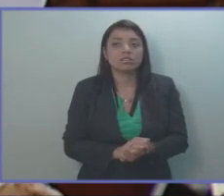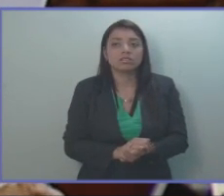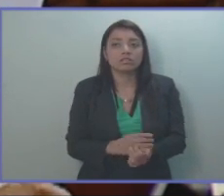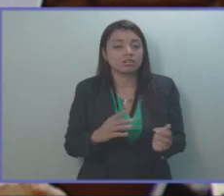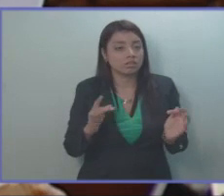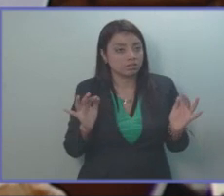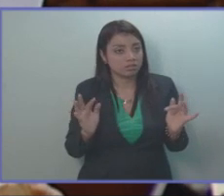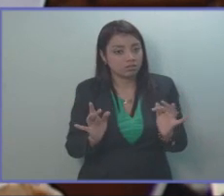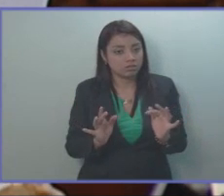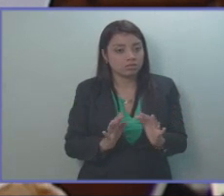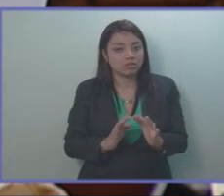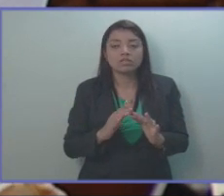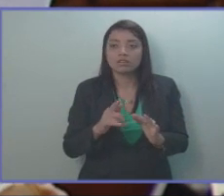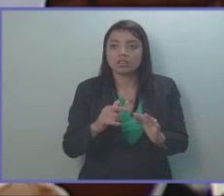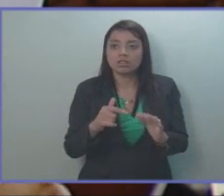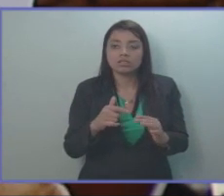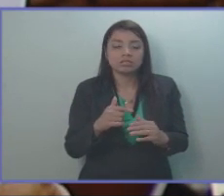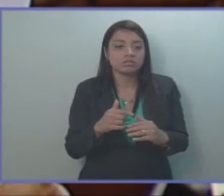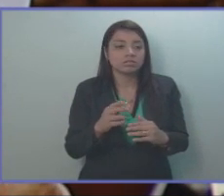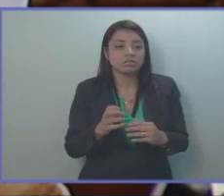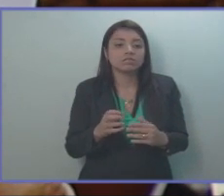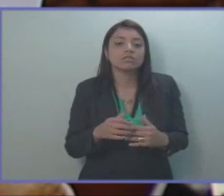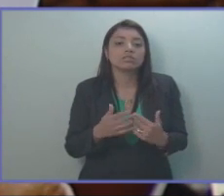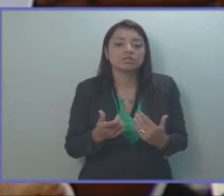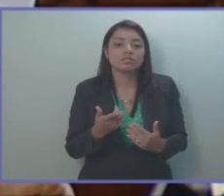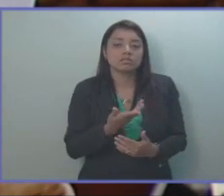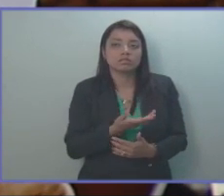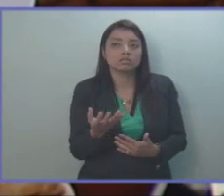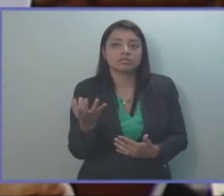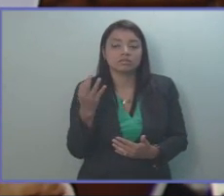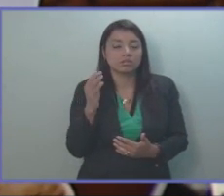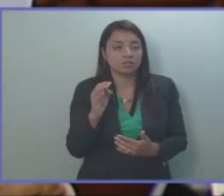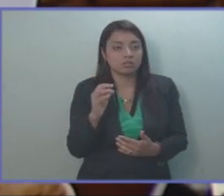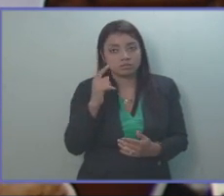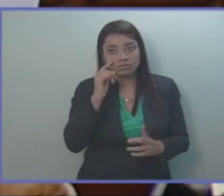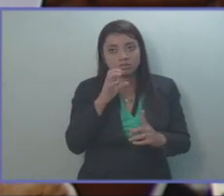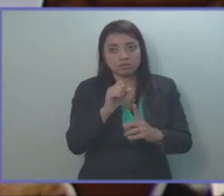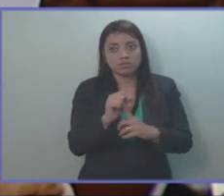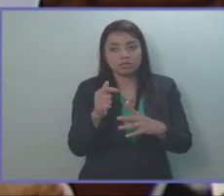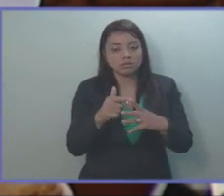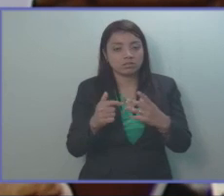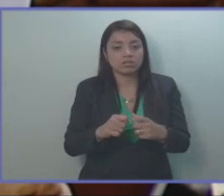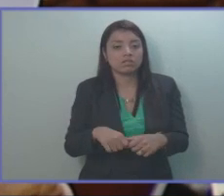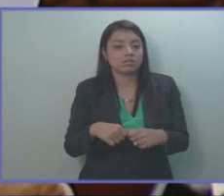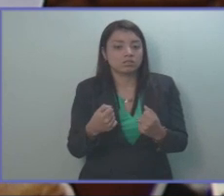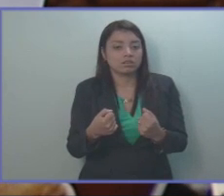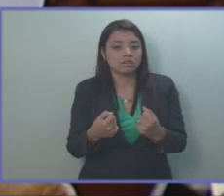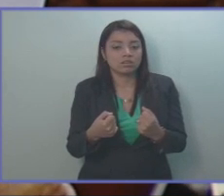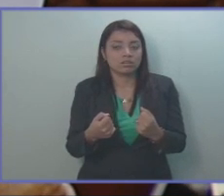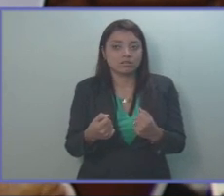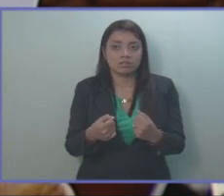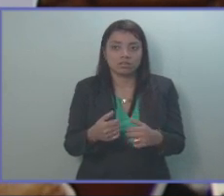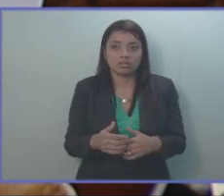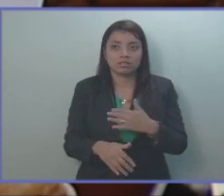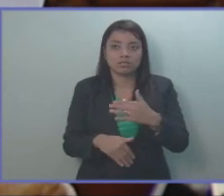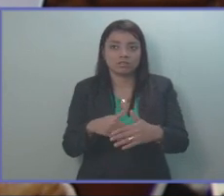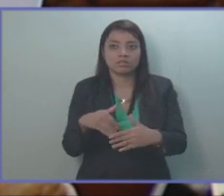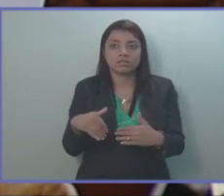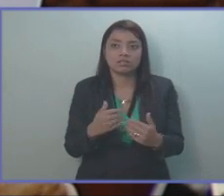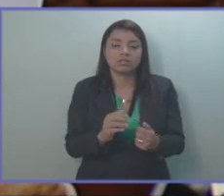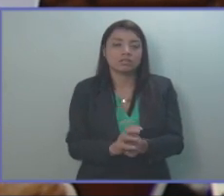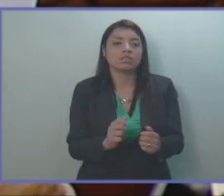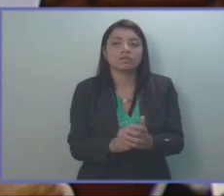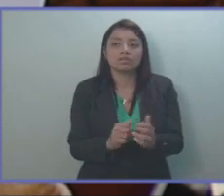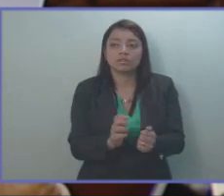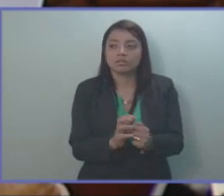audiencias complejas o de alto riesgo, requisas o detección de ilícitos, traslados masivos, problemas